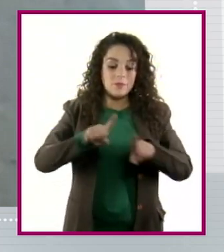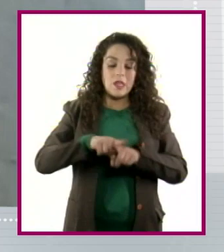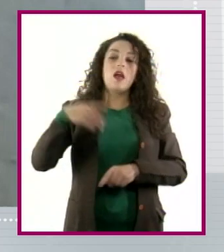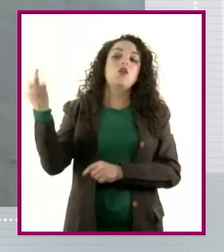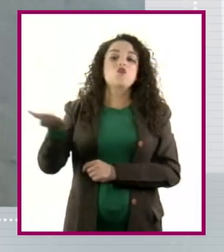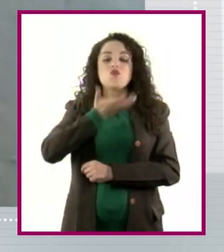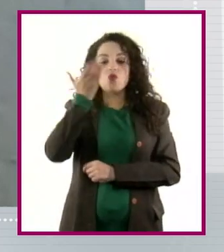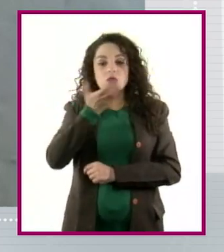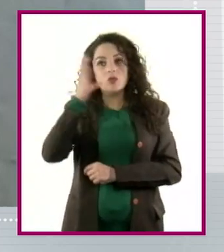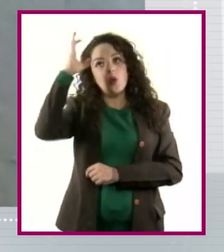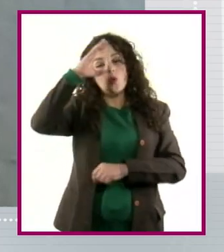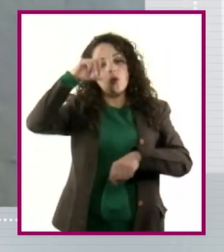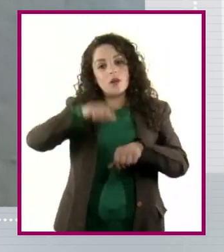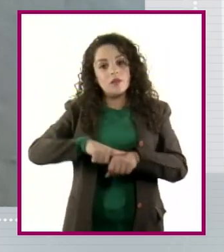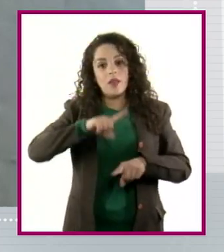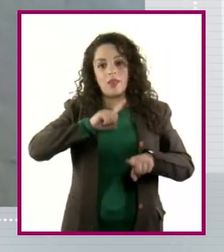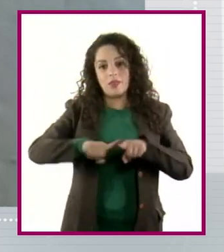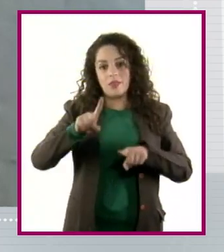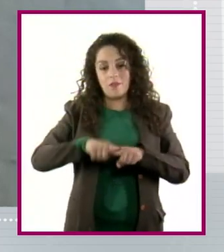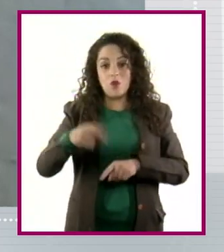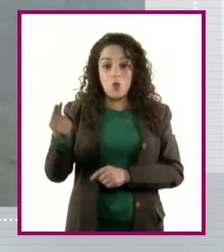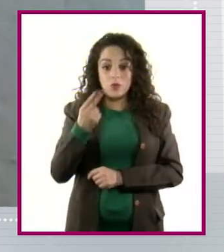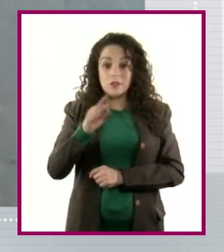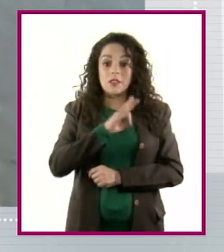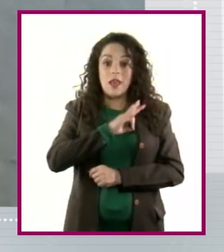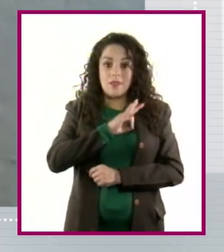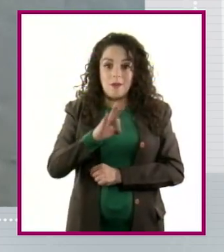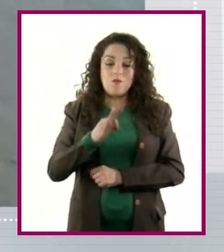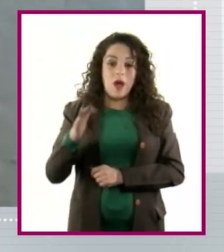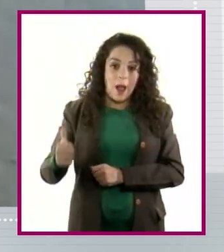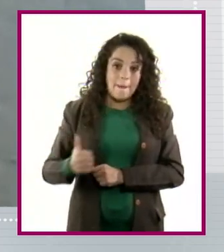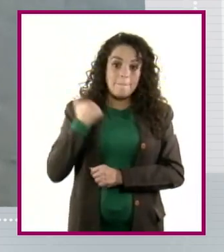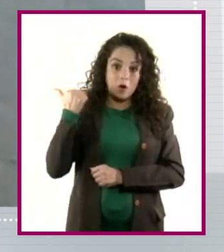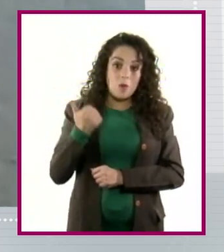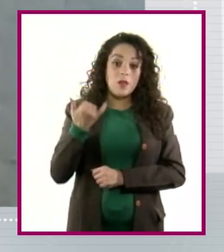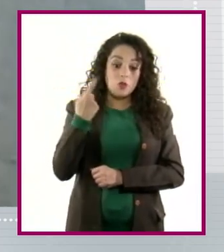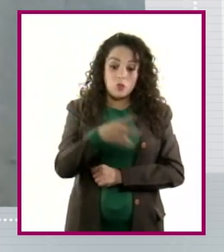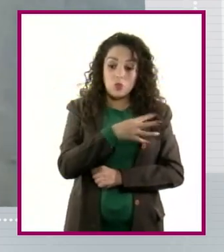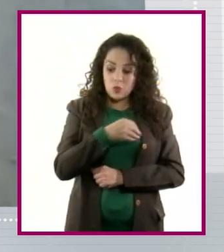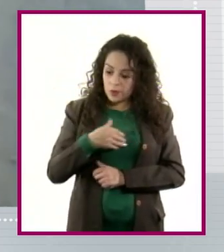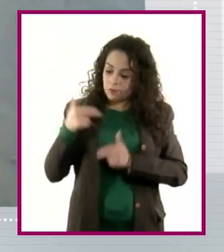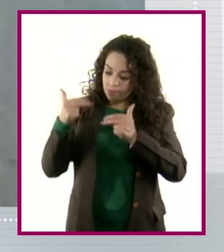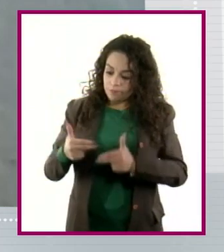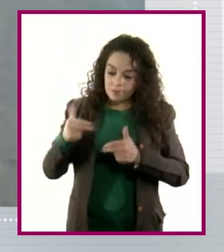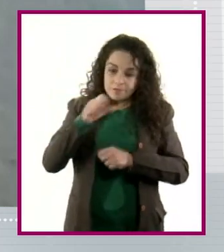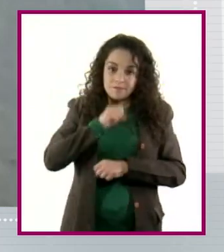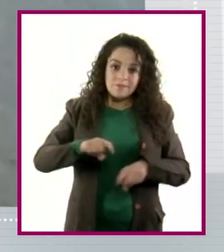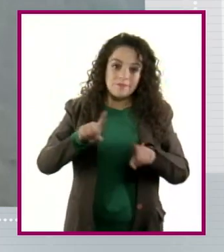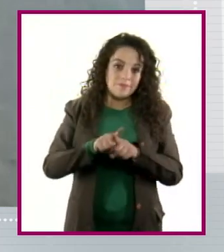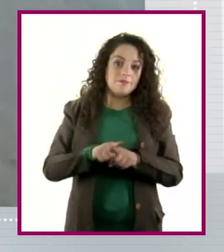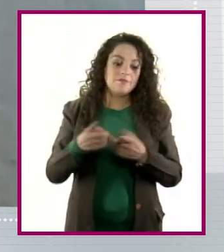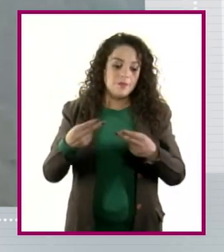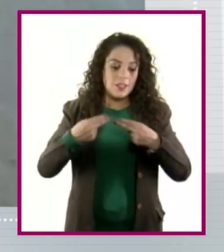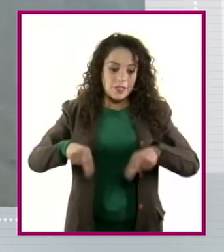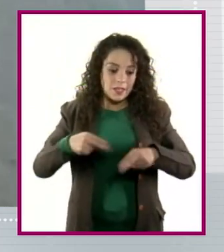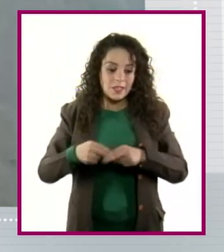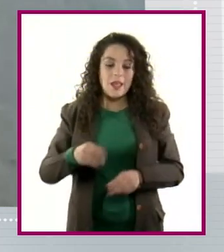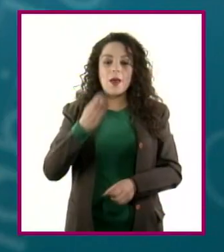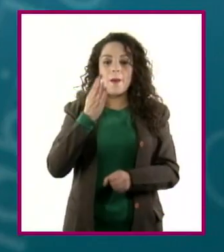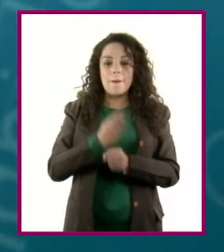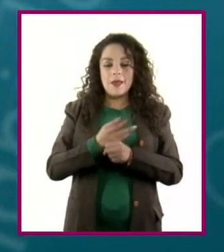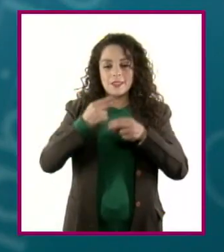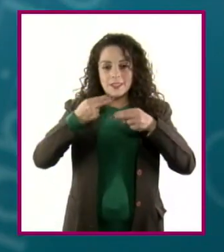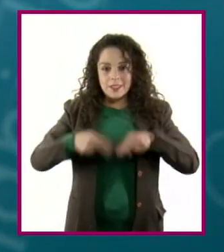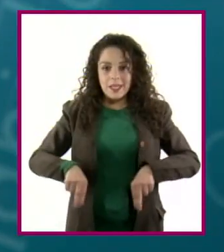tradiciones, ¿sí? Para que puedan disfrutarlas ustedes de ellos, y no solo ustedes, también sus hijos, sus nietos y bisnietos y demás generaciones que